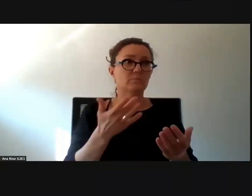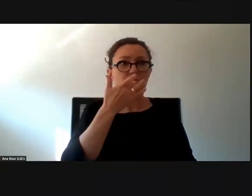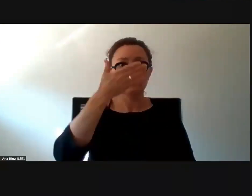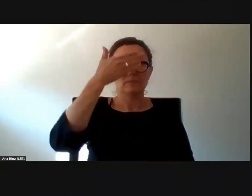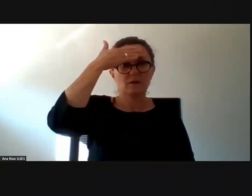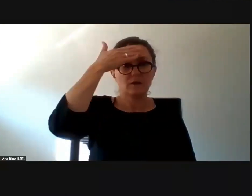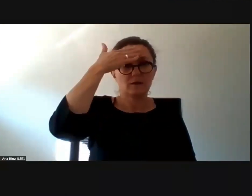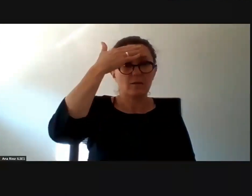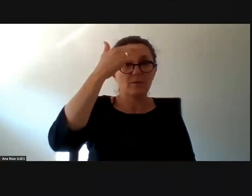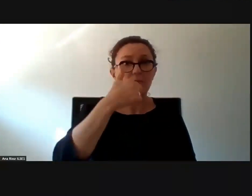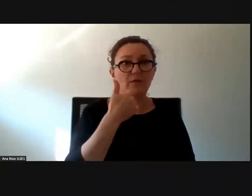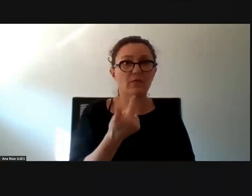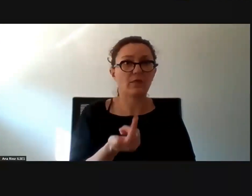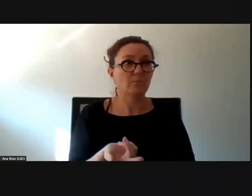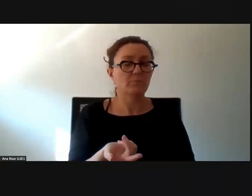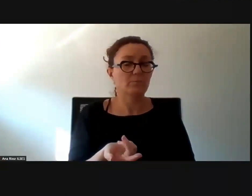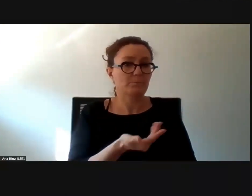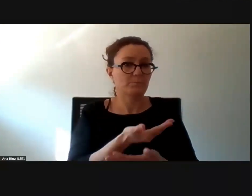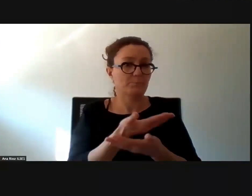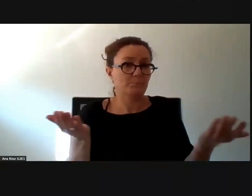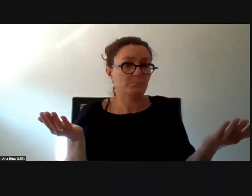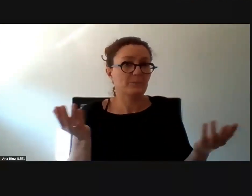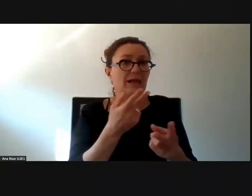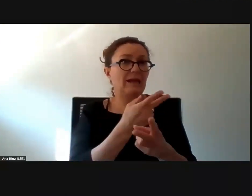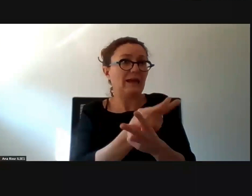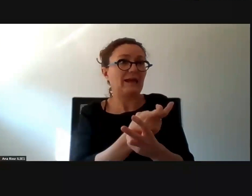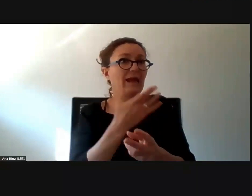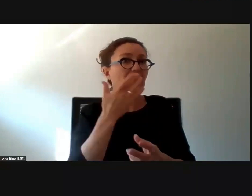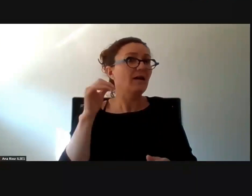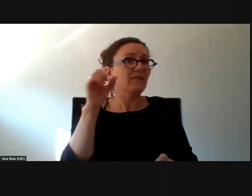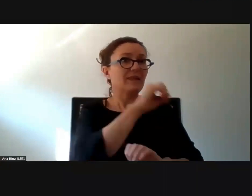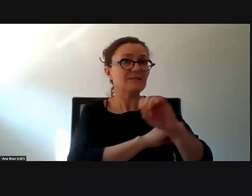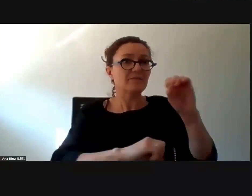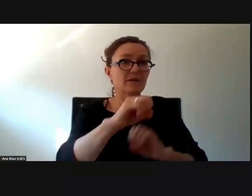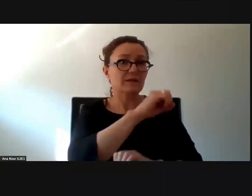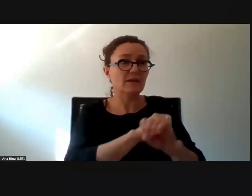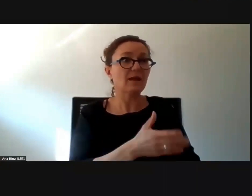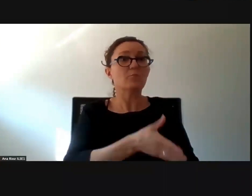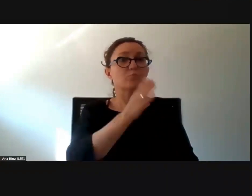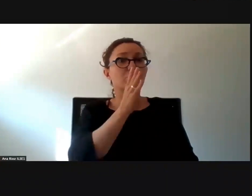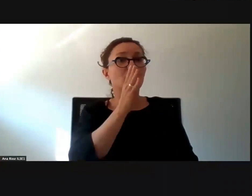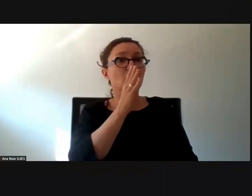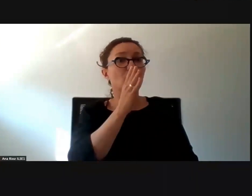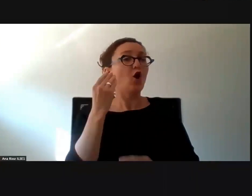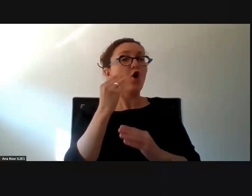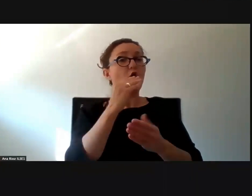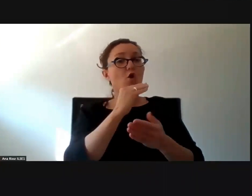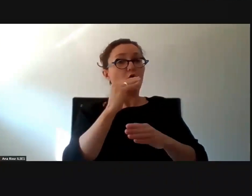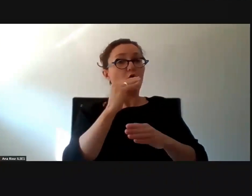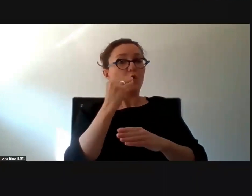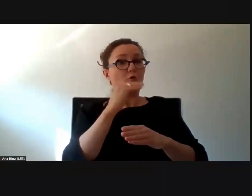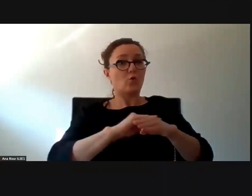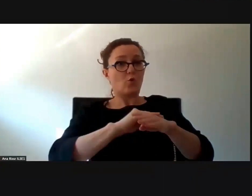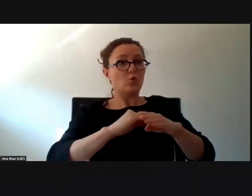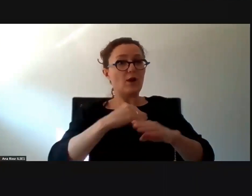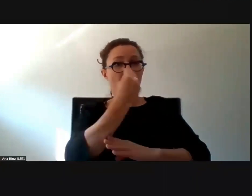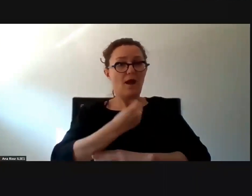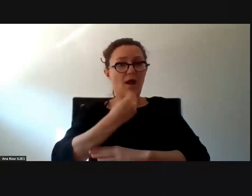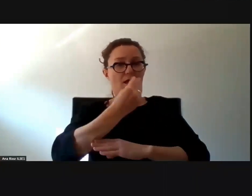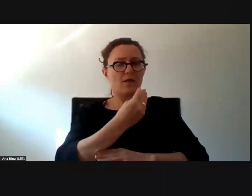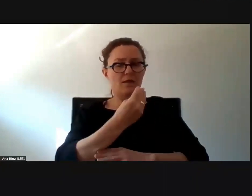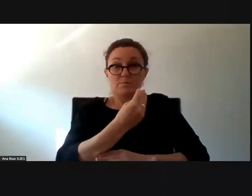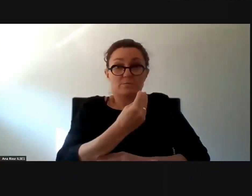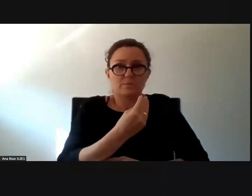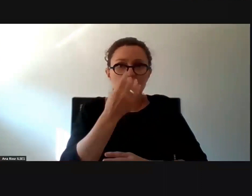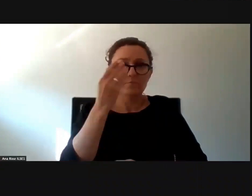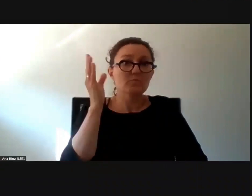abuso del tomar lejías y desinfectantes, y se intoxicaron. Luego, aquí es igual, cuando sale un político y dice eso, al final refuerza